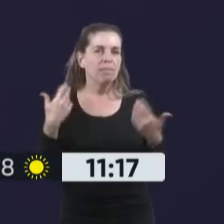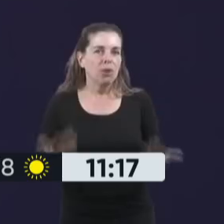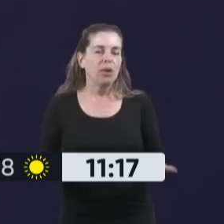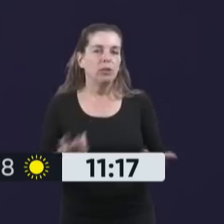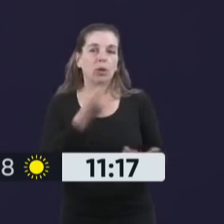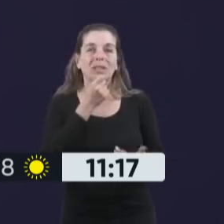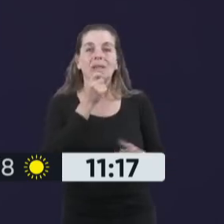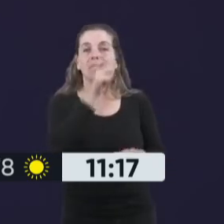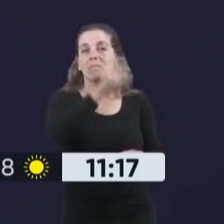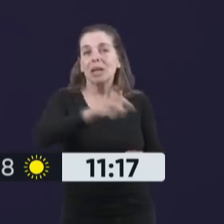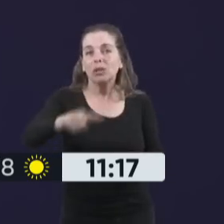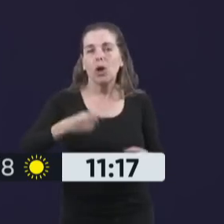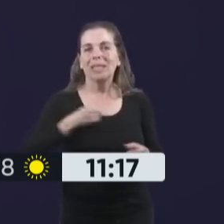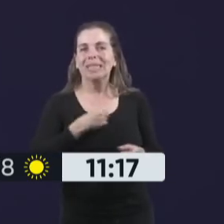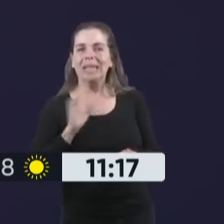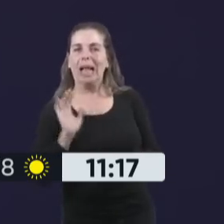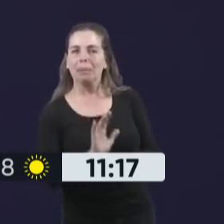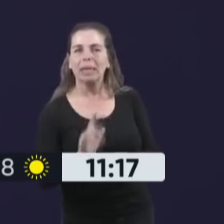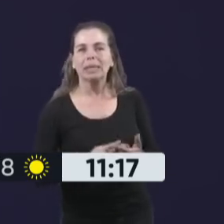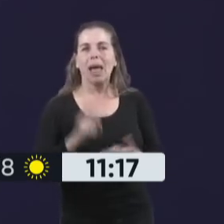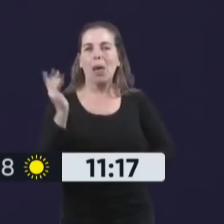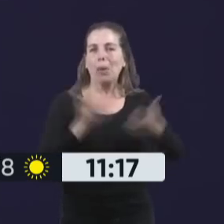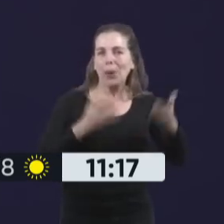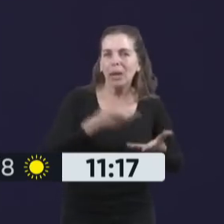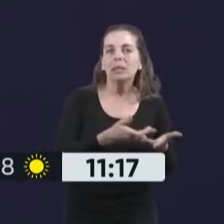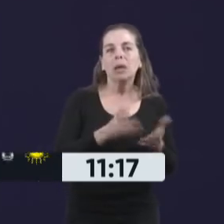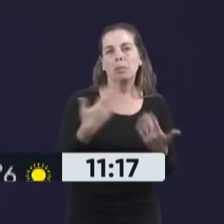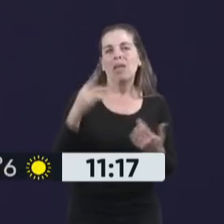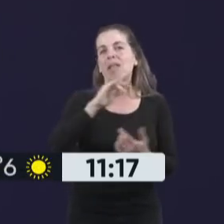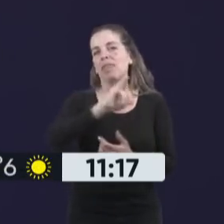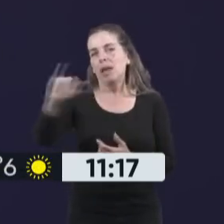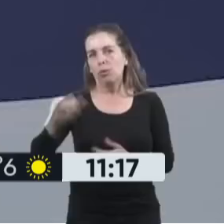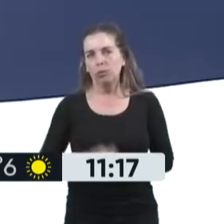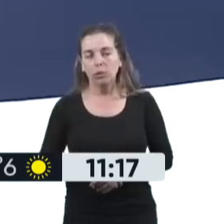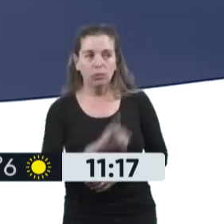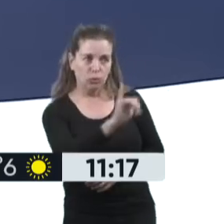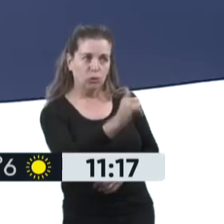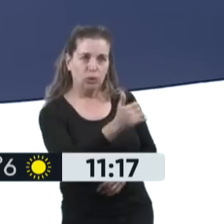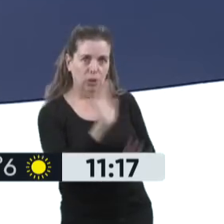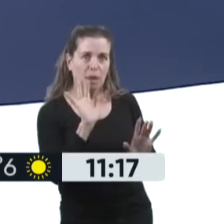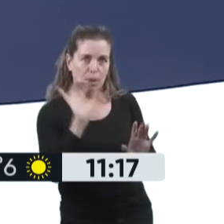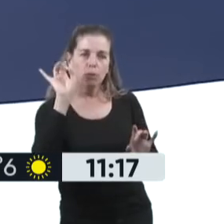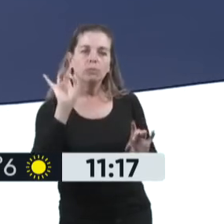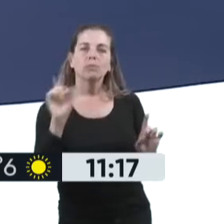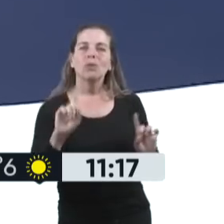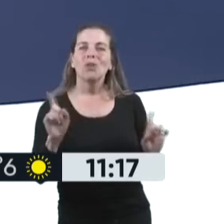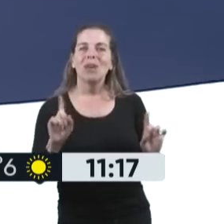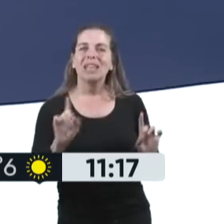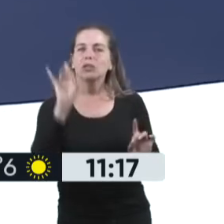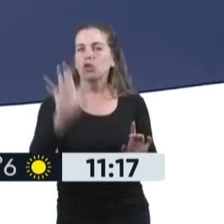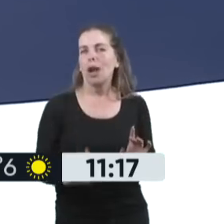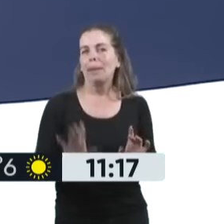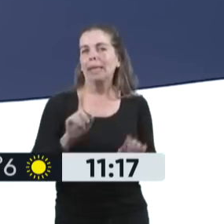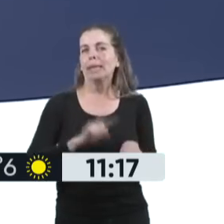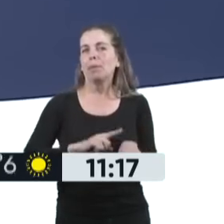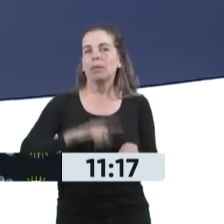quien se sienta violentado en su integridad pueda hacer la denuncia correspondiente. Claro, pero no es solo hacer la